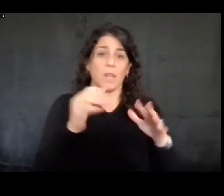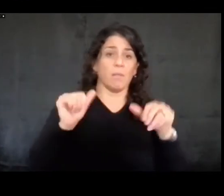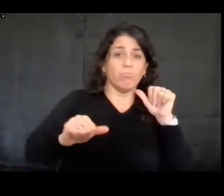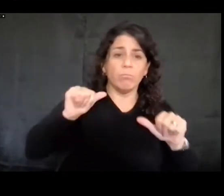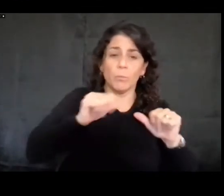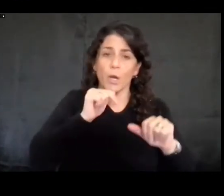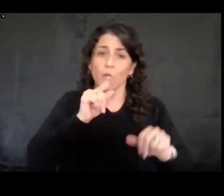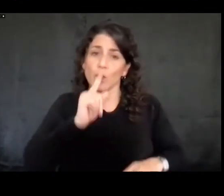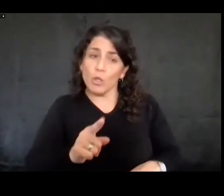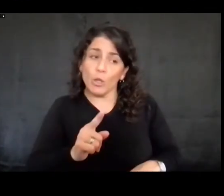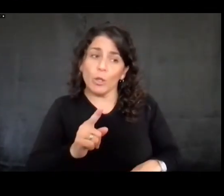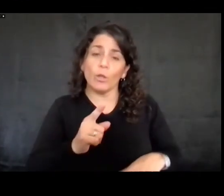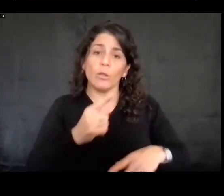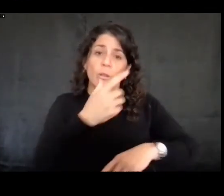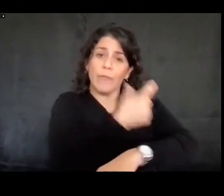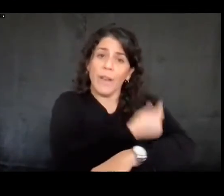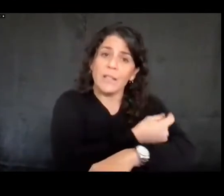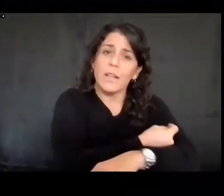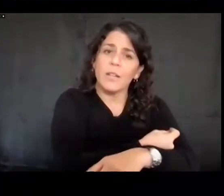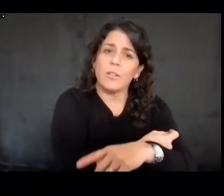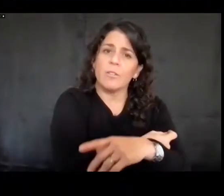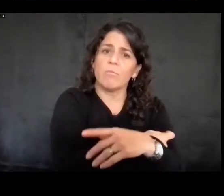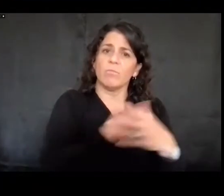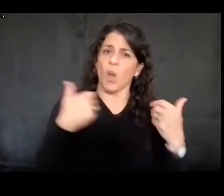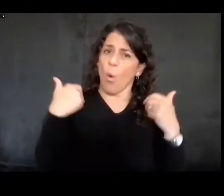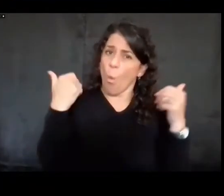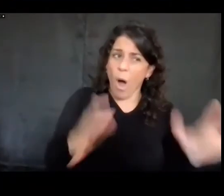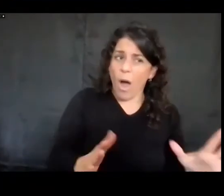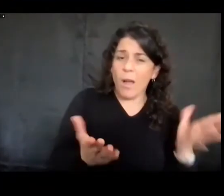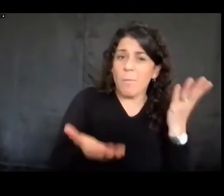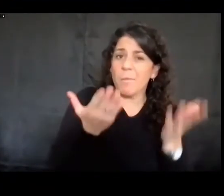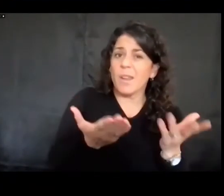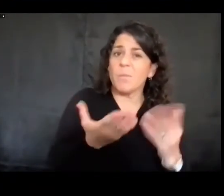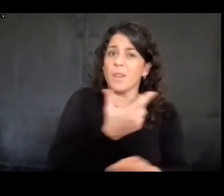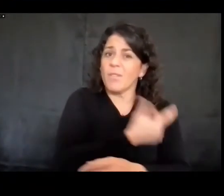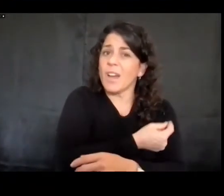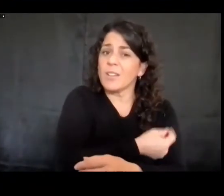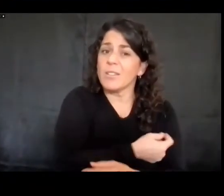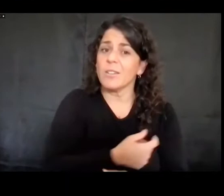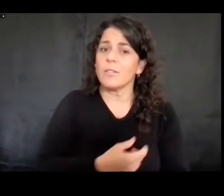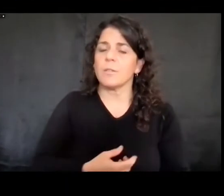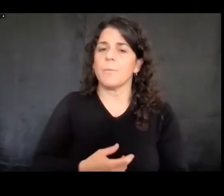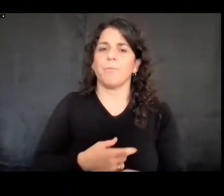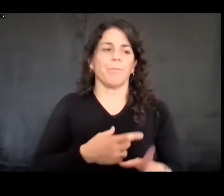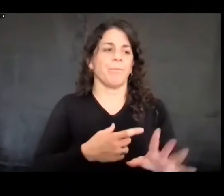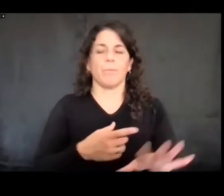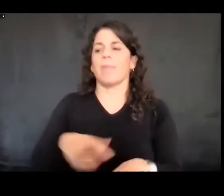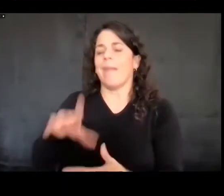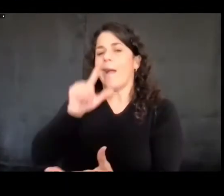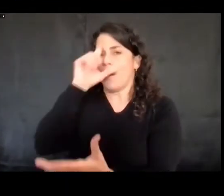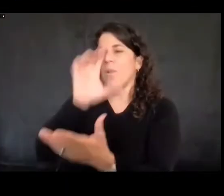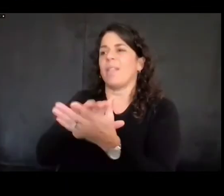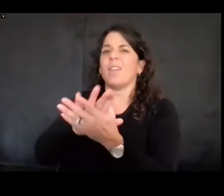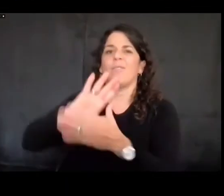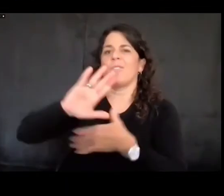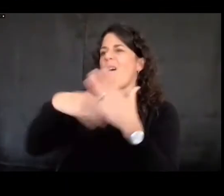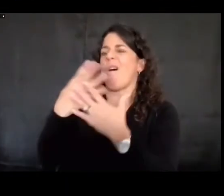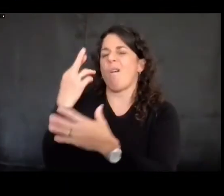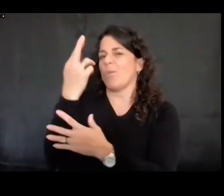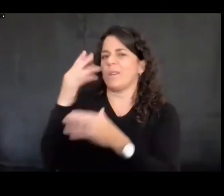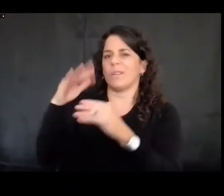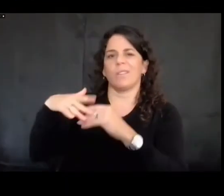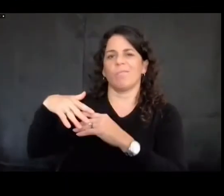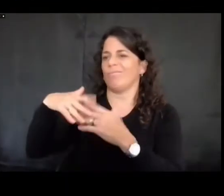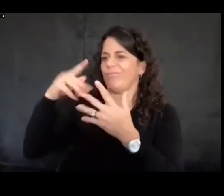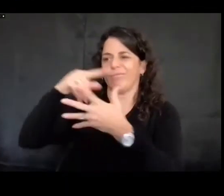reservas de vacunarse o algo más todo eso que esta misión no tiene que ver mucho tiene que las